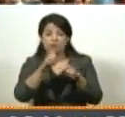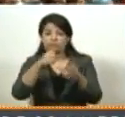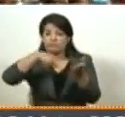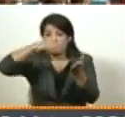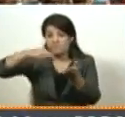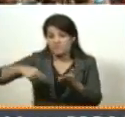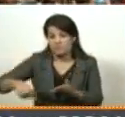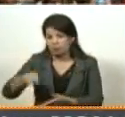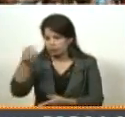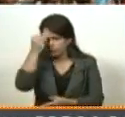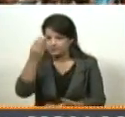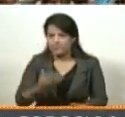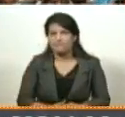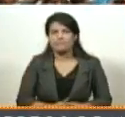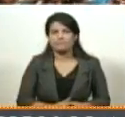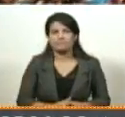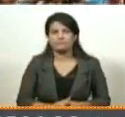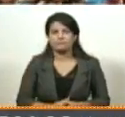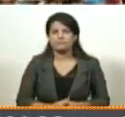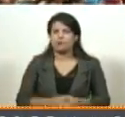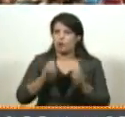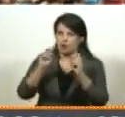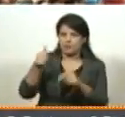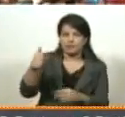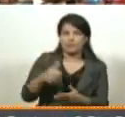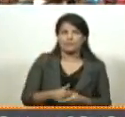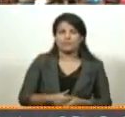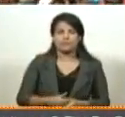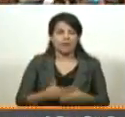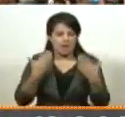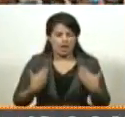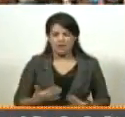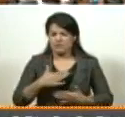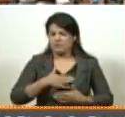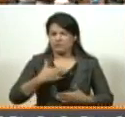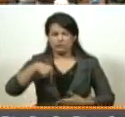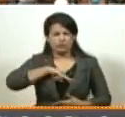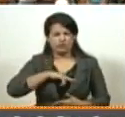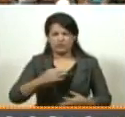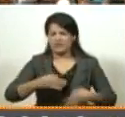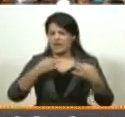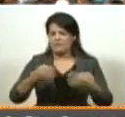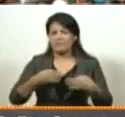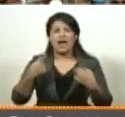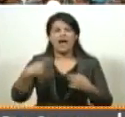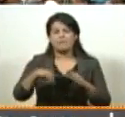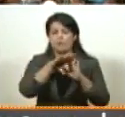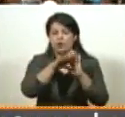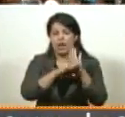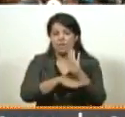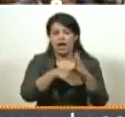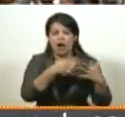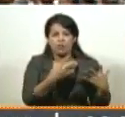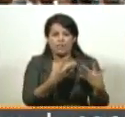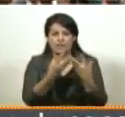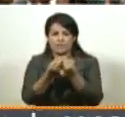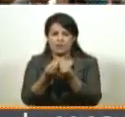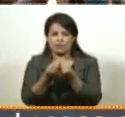población. Muy bien. Fíjate, nosotros como siempre tenemos nuestro programa de